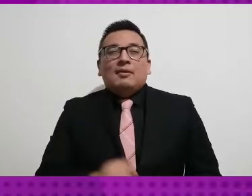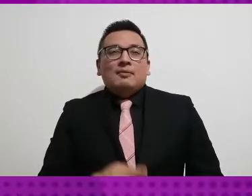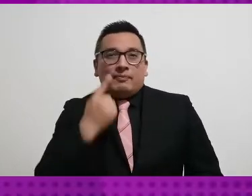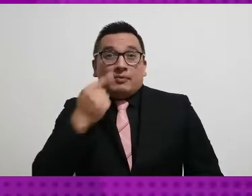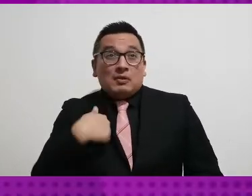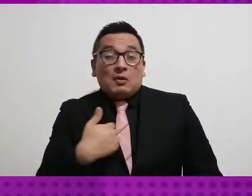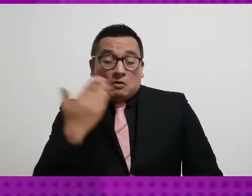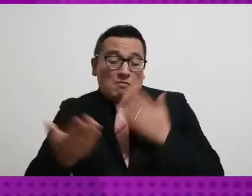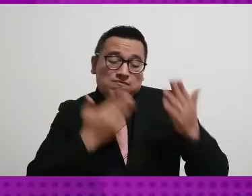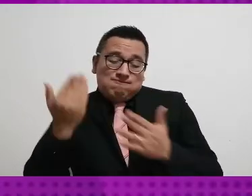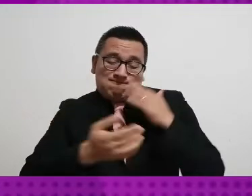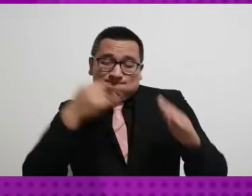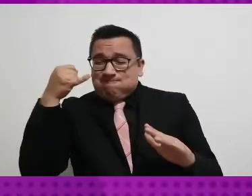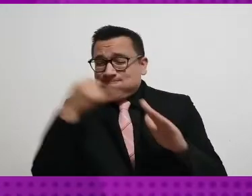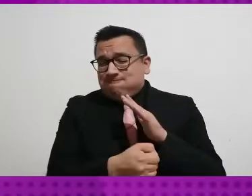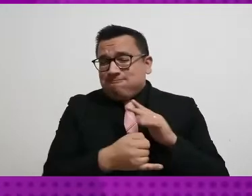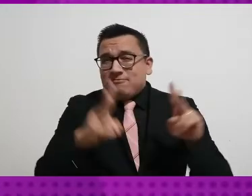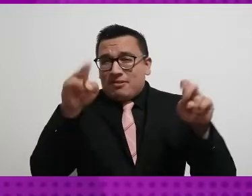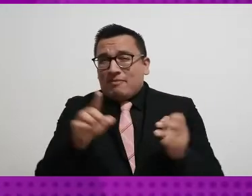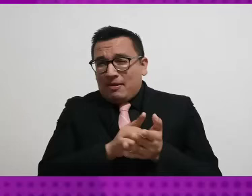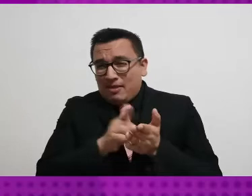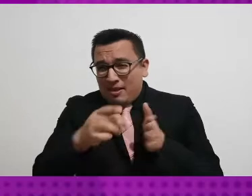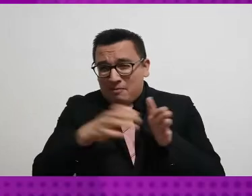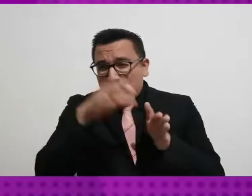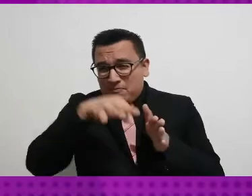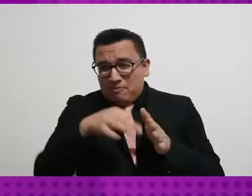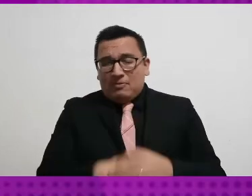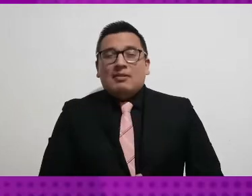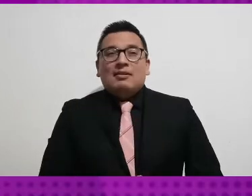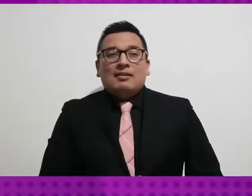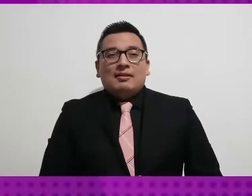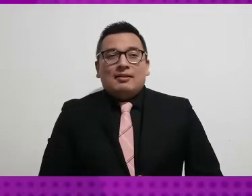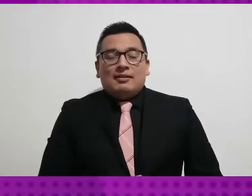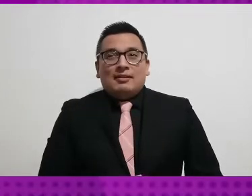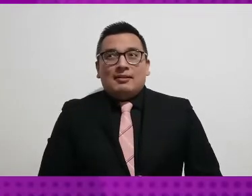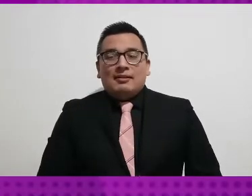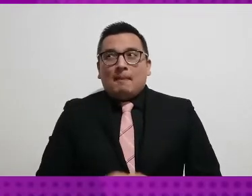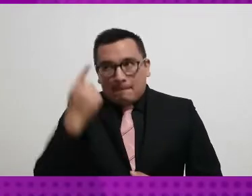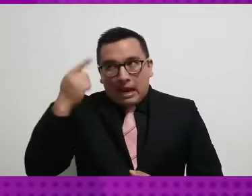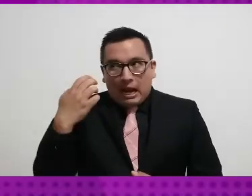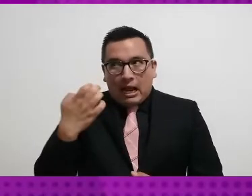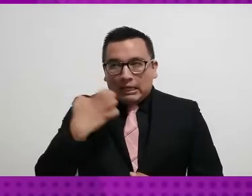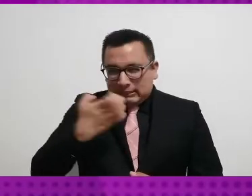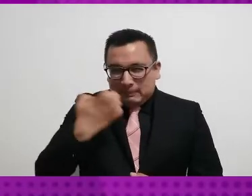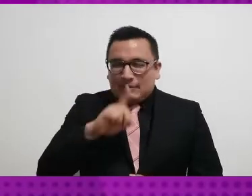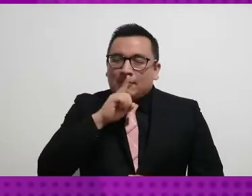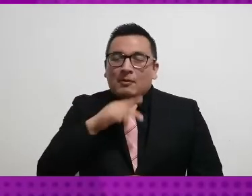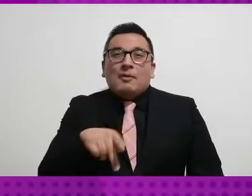si de algo he estudiado mucho es Derecho Electoral, no solo por el examen, que ya luego hablaremos del proceso que tuvimos aquí, sino más